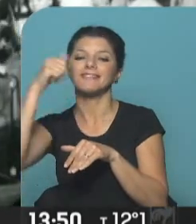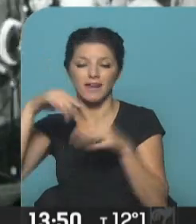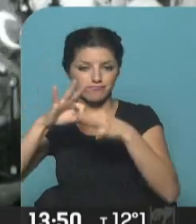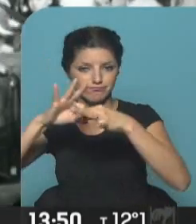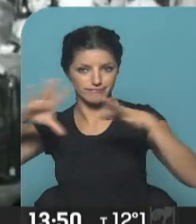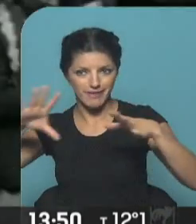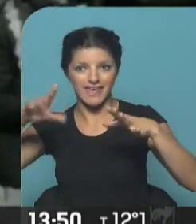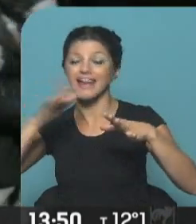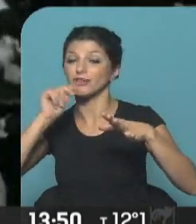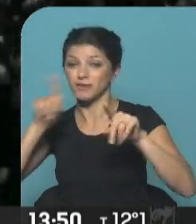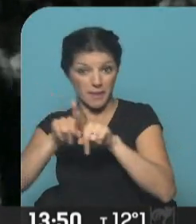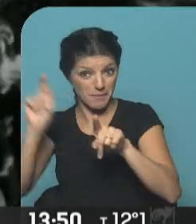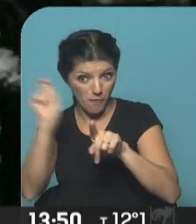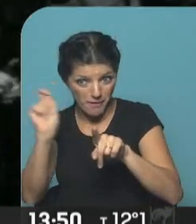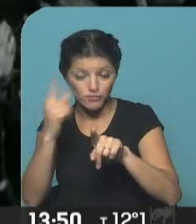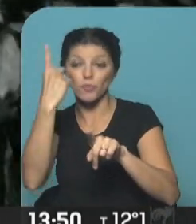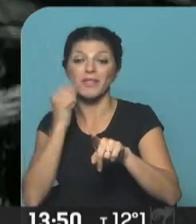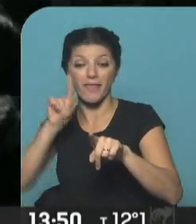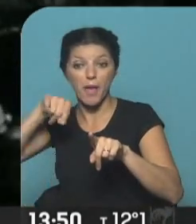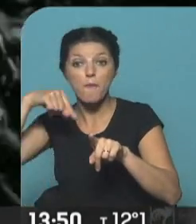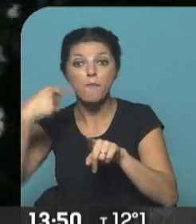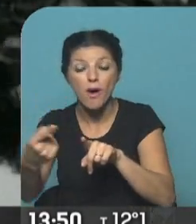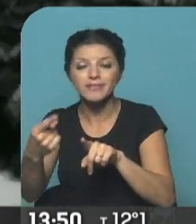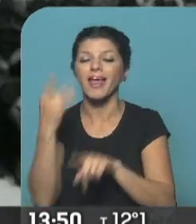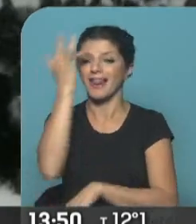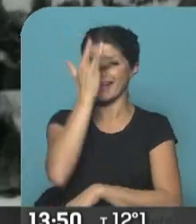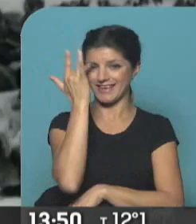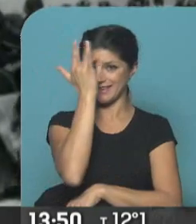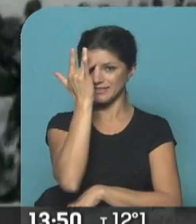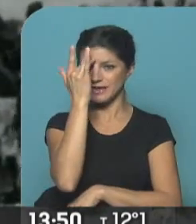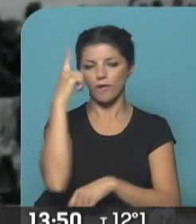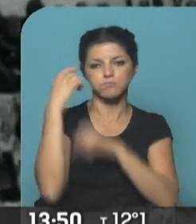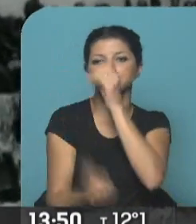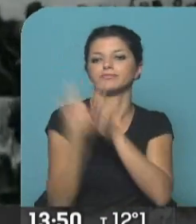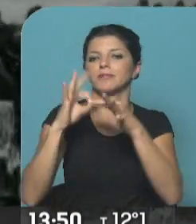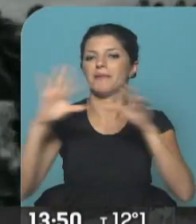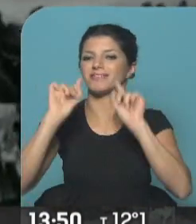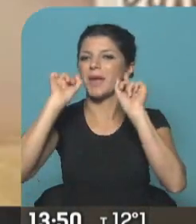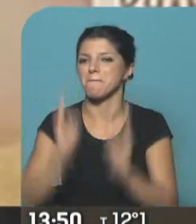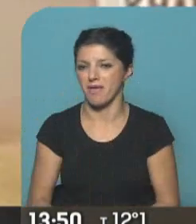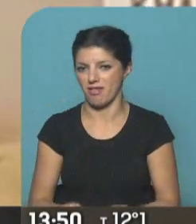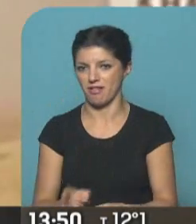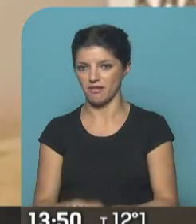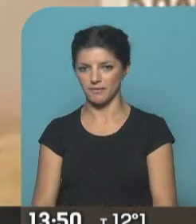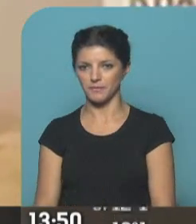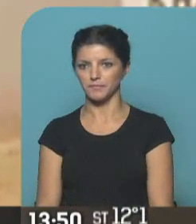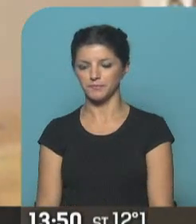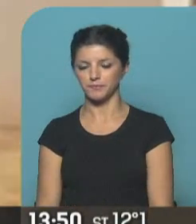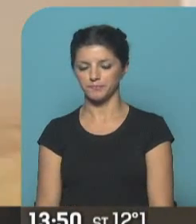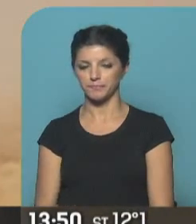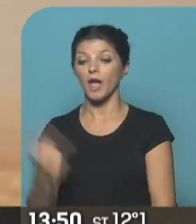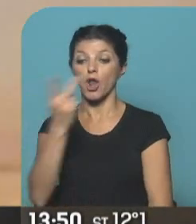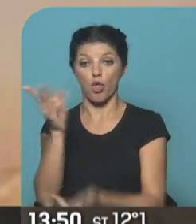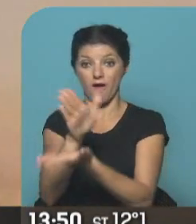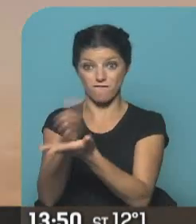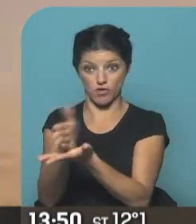14 de ese mes y al día siguiente la India estableció su propia independencia. La frontera entre ambas